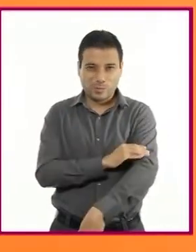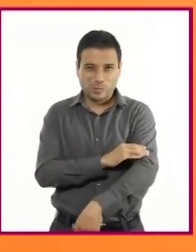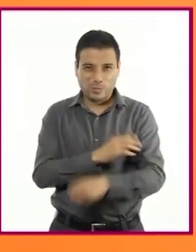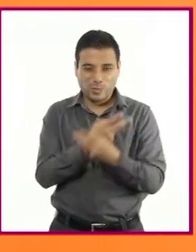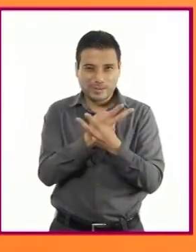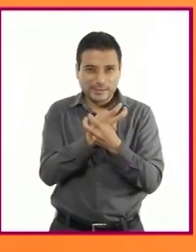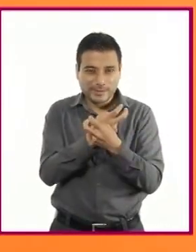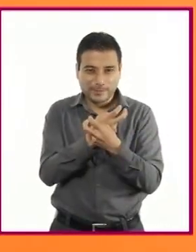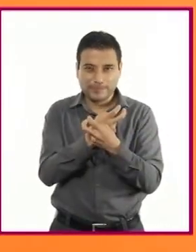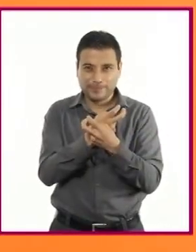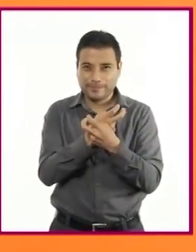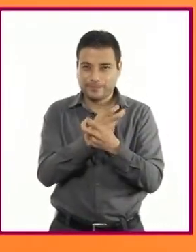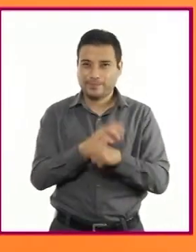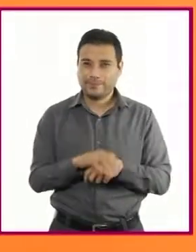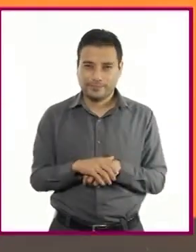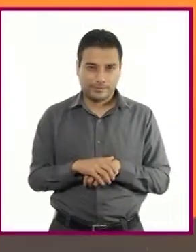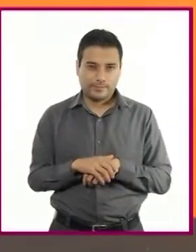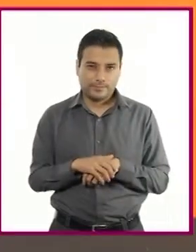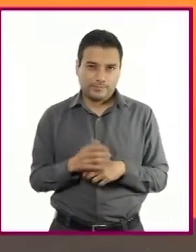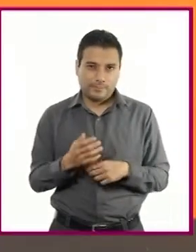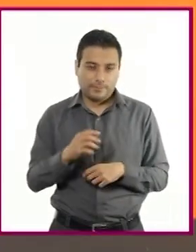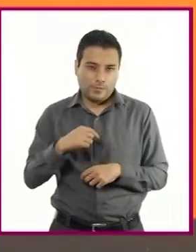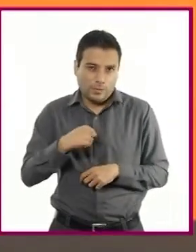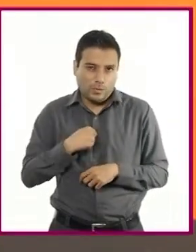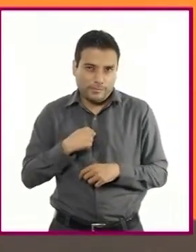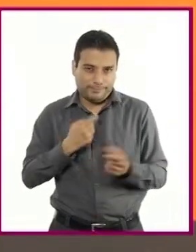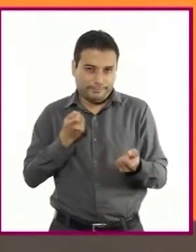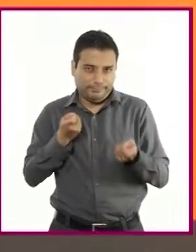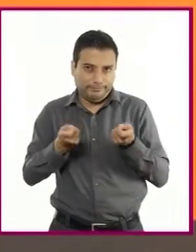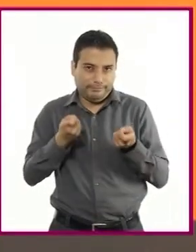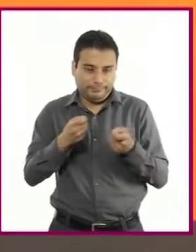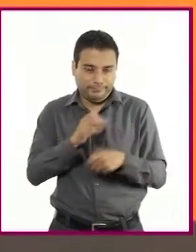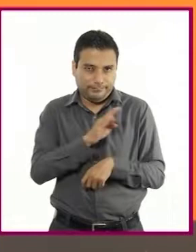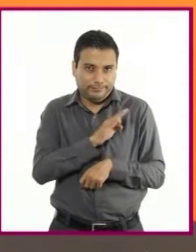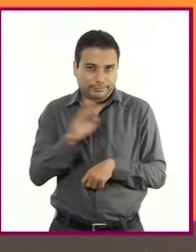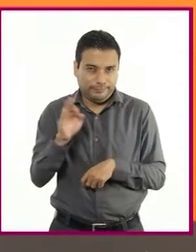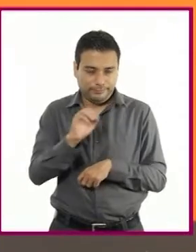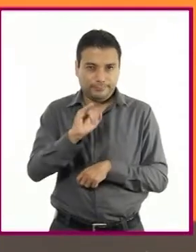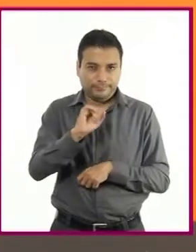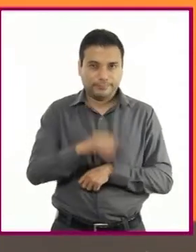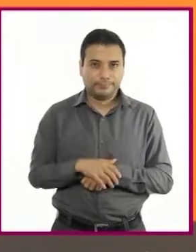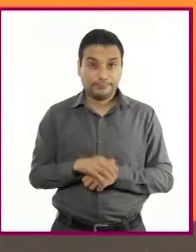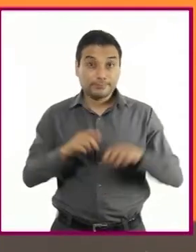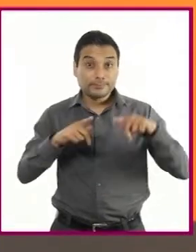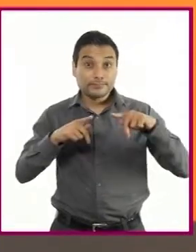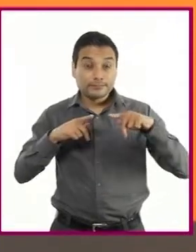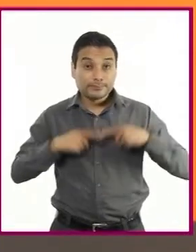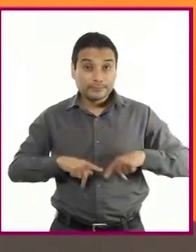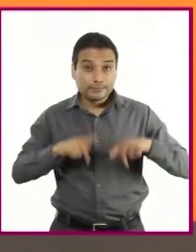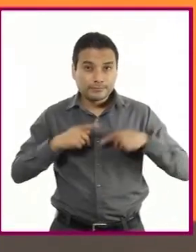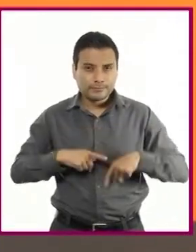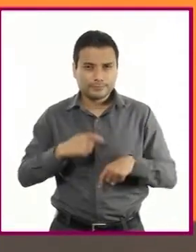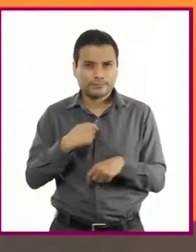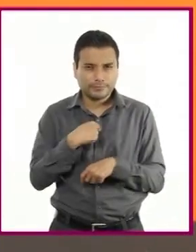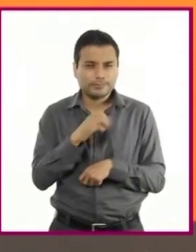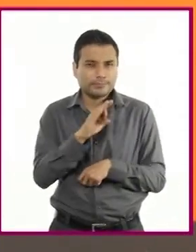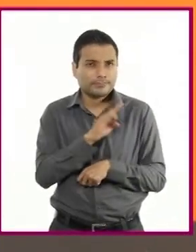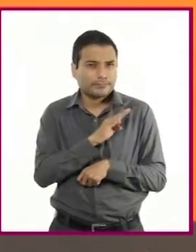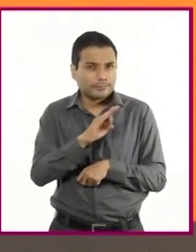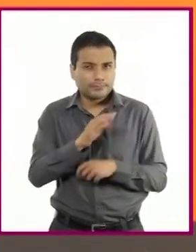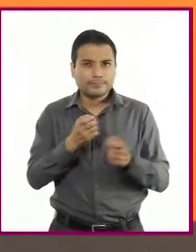es mayoritariamente voluntario, ya que el ser humano mueve muchos de sus músculos de